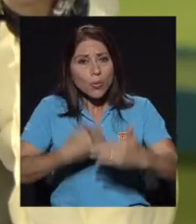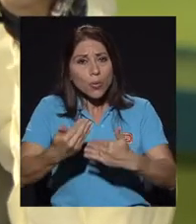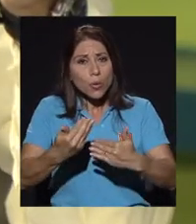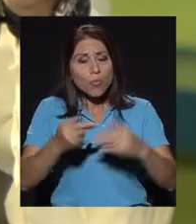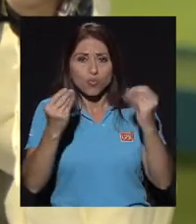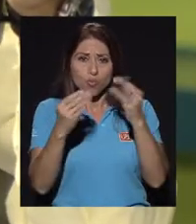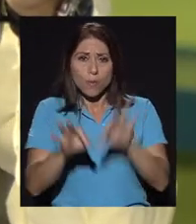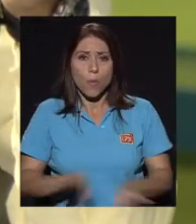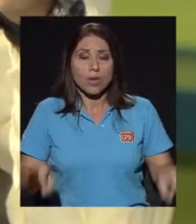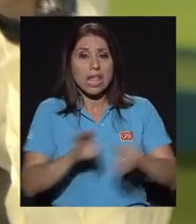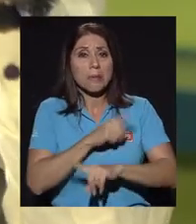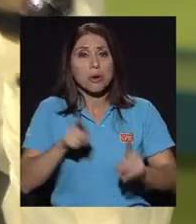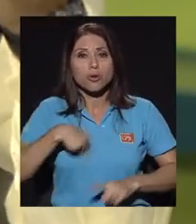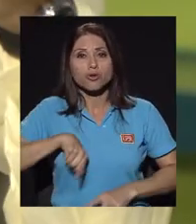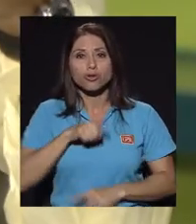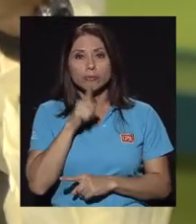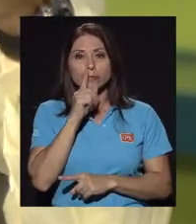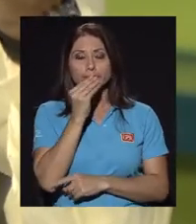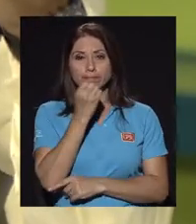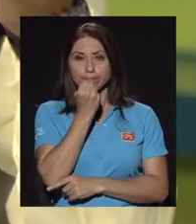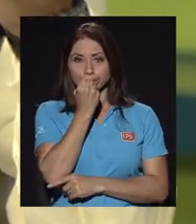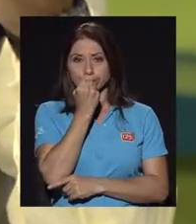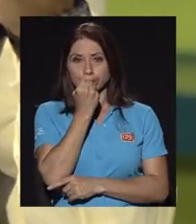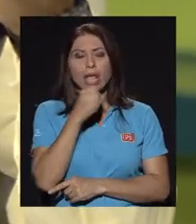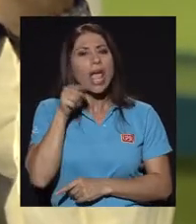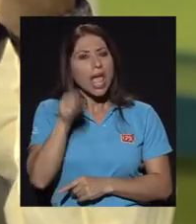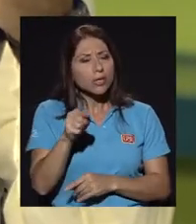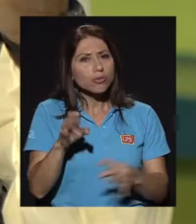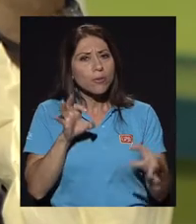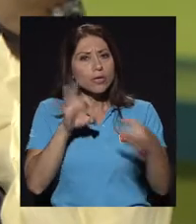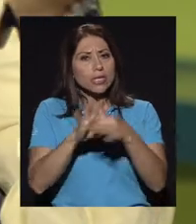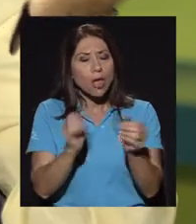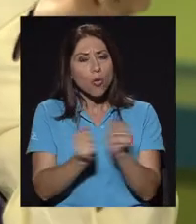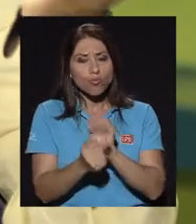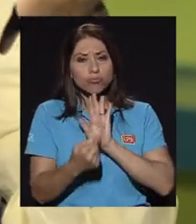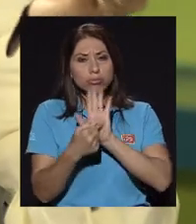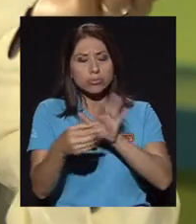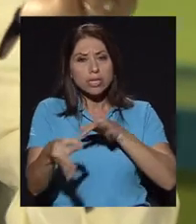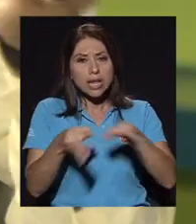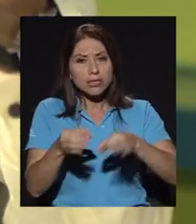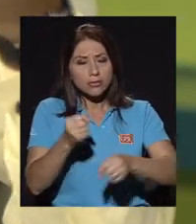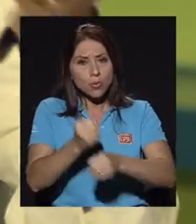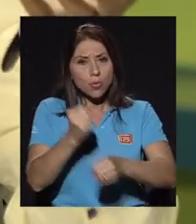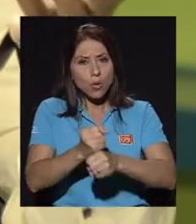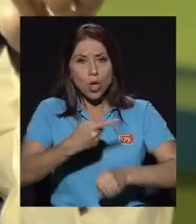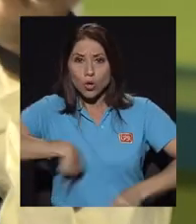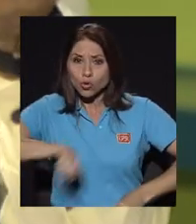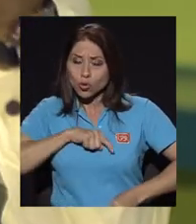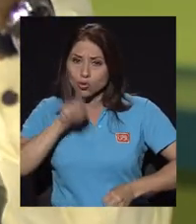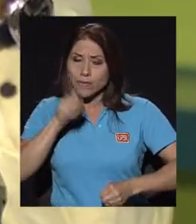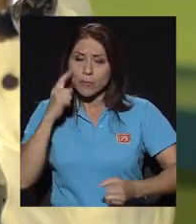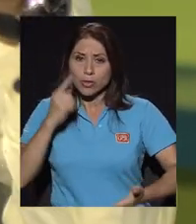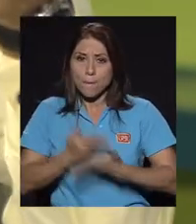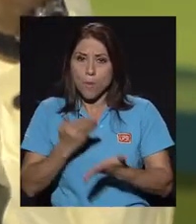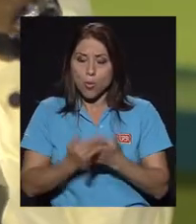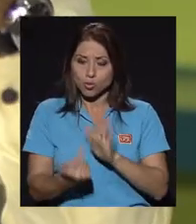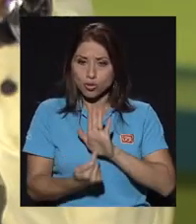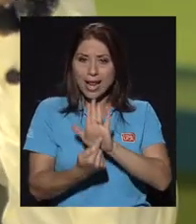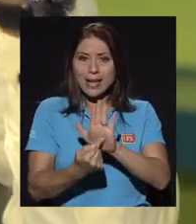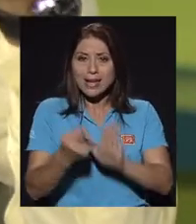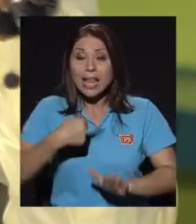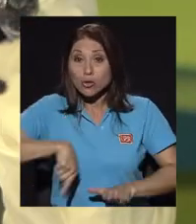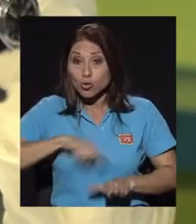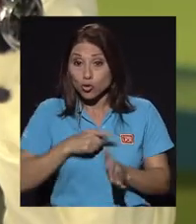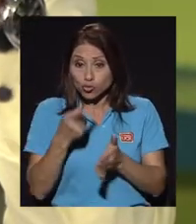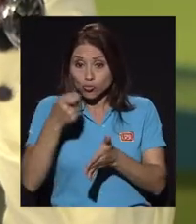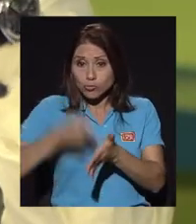hablar. Y eso va muy de la mano con el tema de rendición de cuentas, porque nosotros tenemos como gobierno local que demostrar que si somos capaces